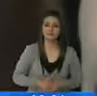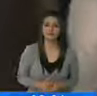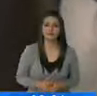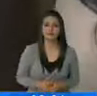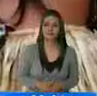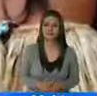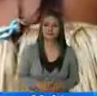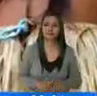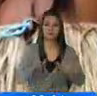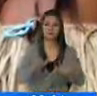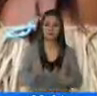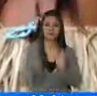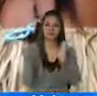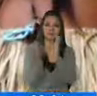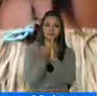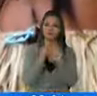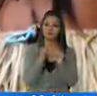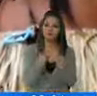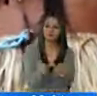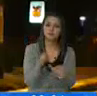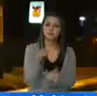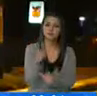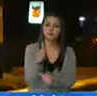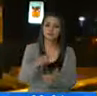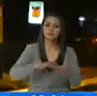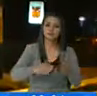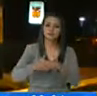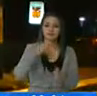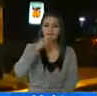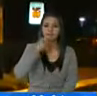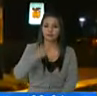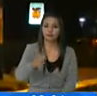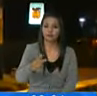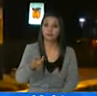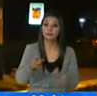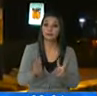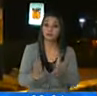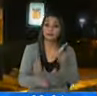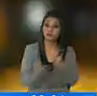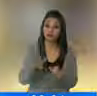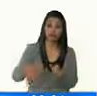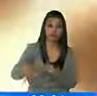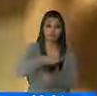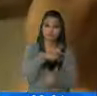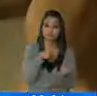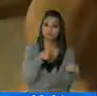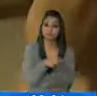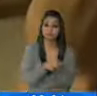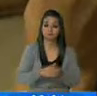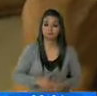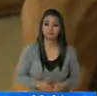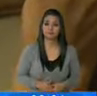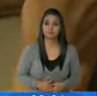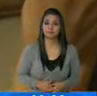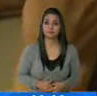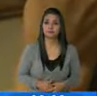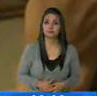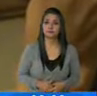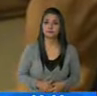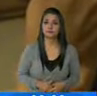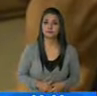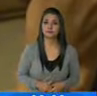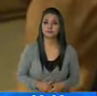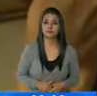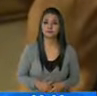forma de preservar las raíces de la nacionalidad quichua, lo que es apoyado por quienes los rodean. Es el hecho de que nosotros